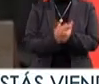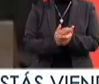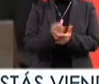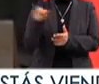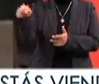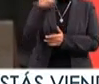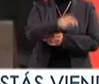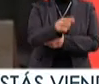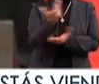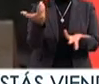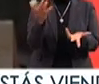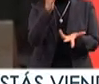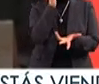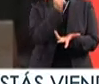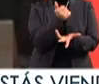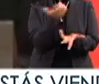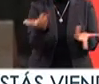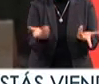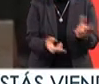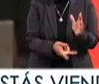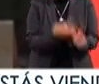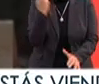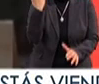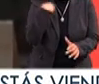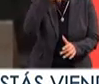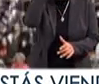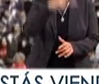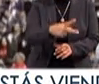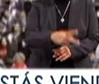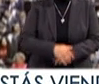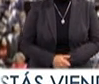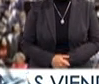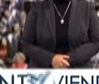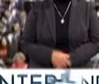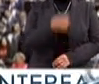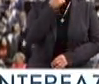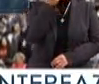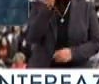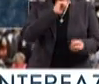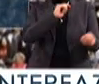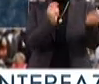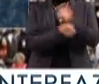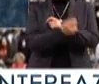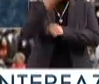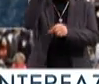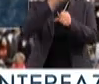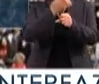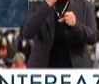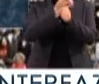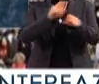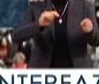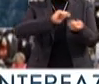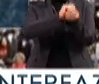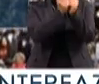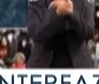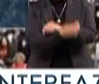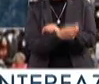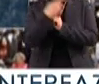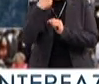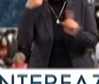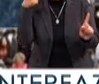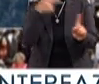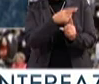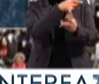impiden el renacimiento de México. Ha denominado a este cambio como la cuarta transformación, haciendo